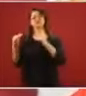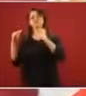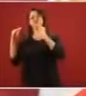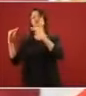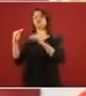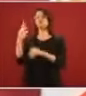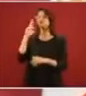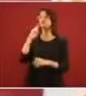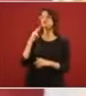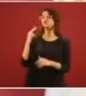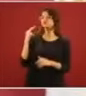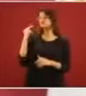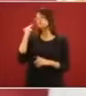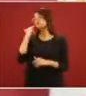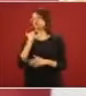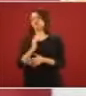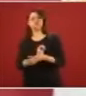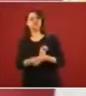son corruptos.